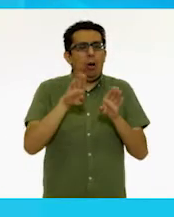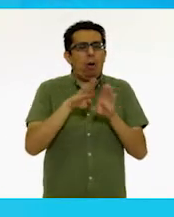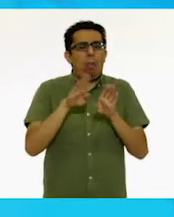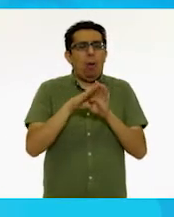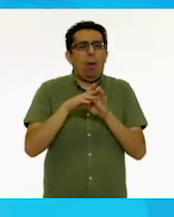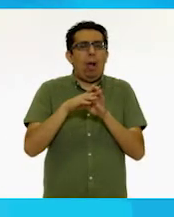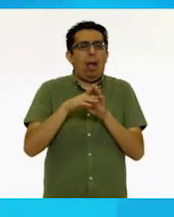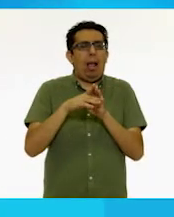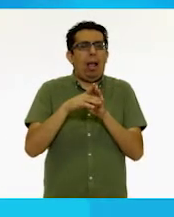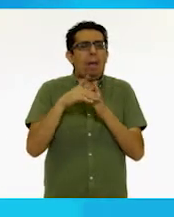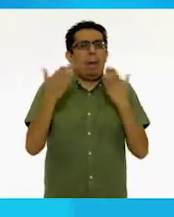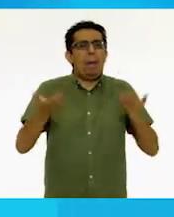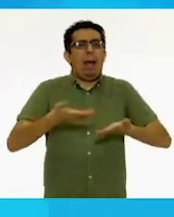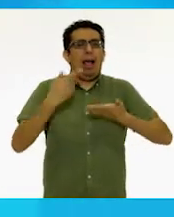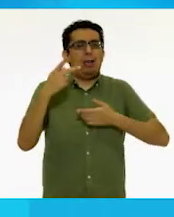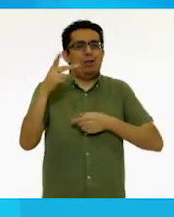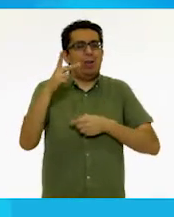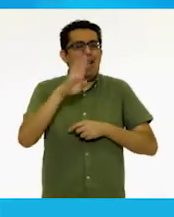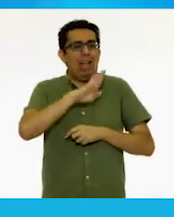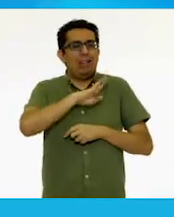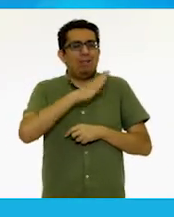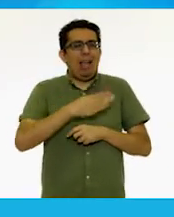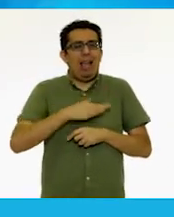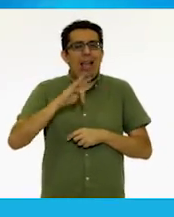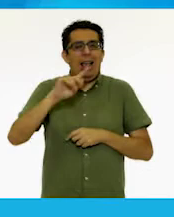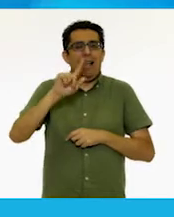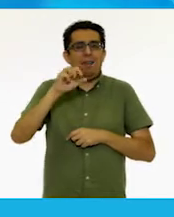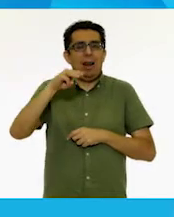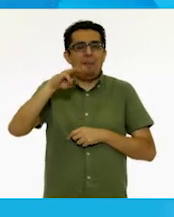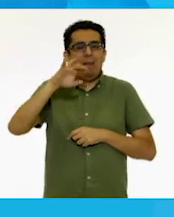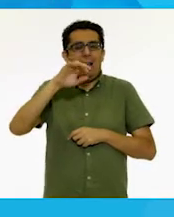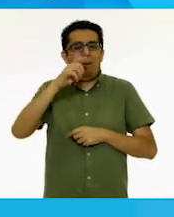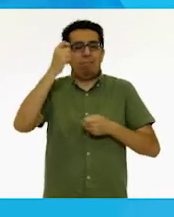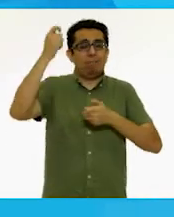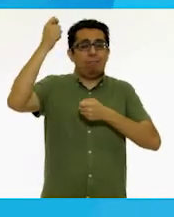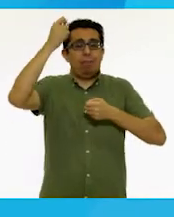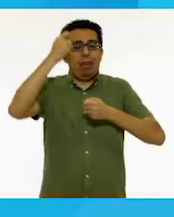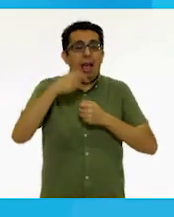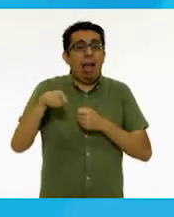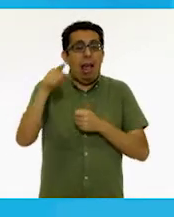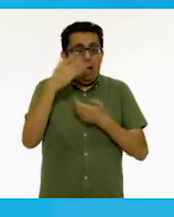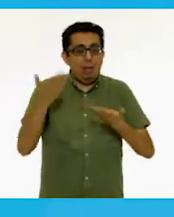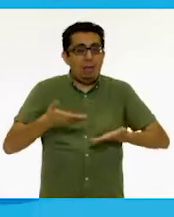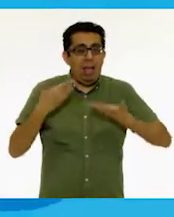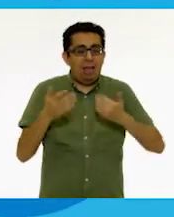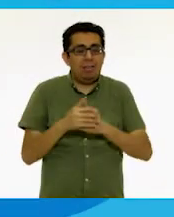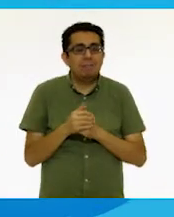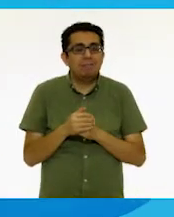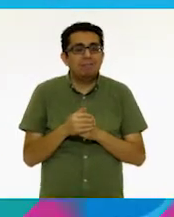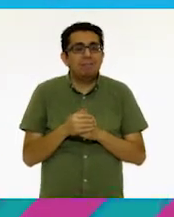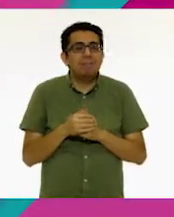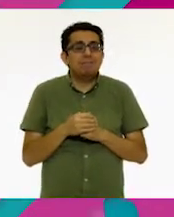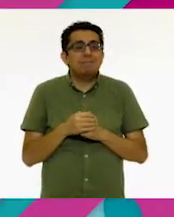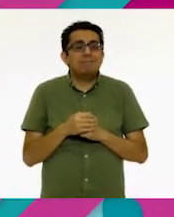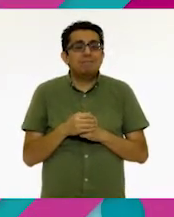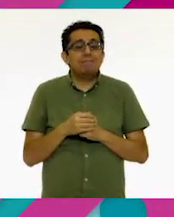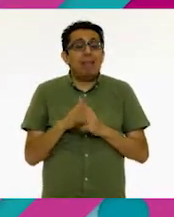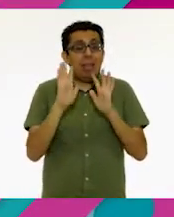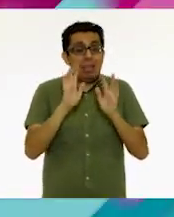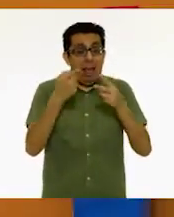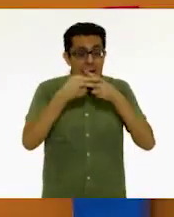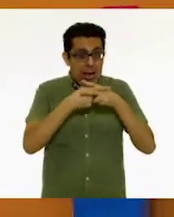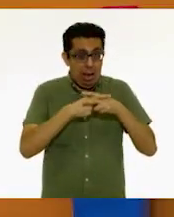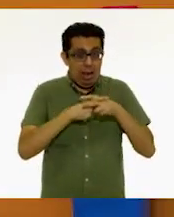De flamenco. Los que están al lado de León. Exactamente, Pepe, muy bien. Entonces, ya empezamos